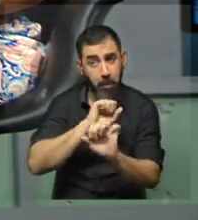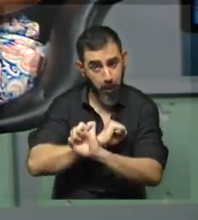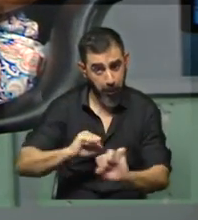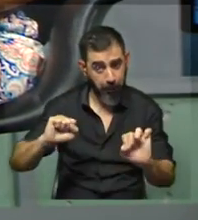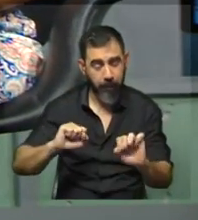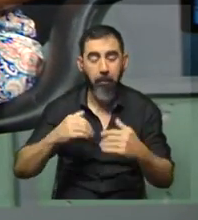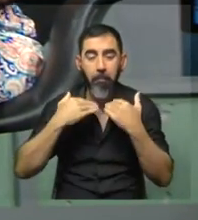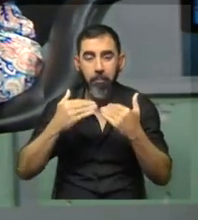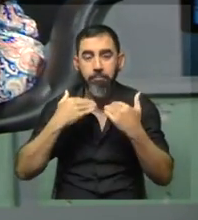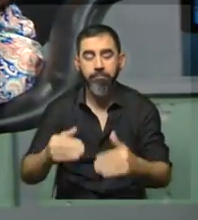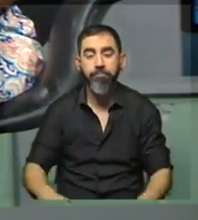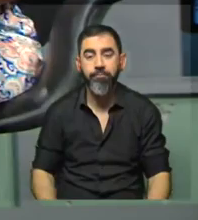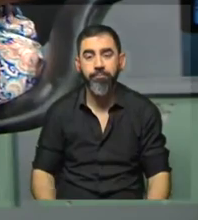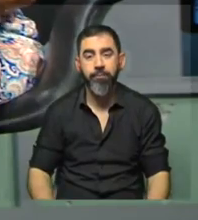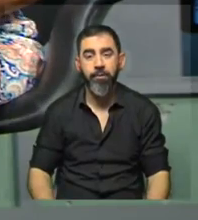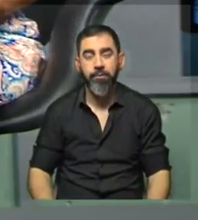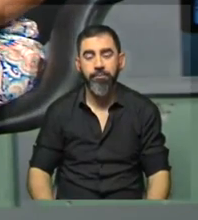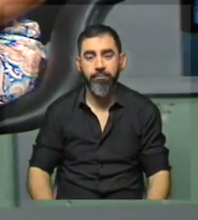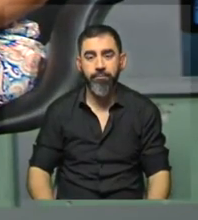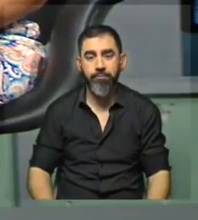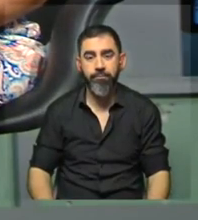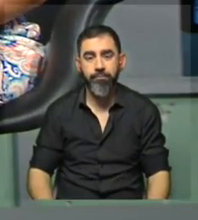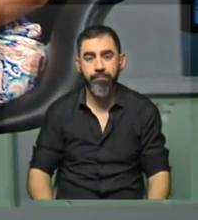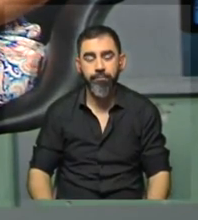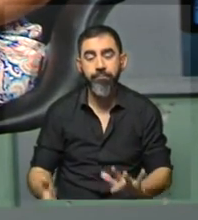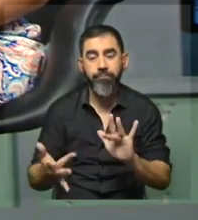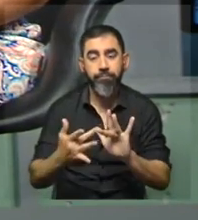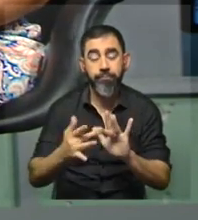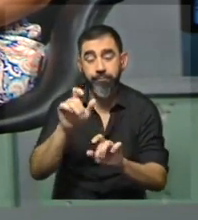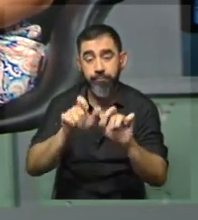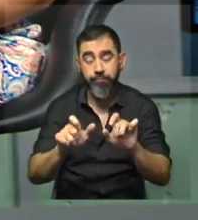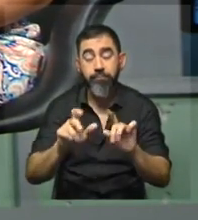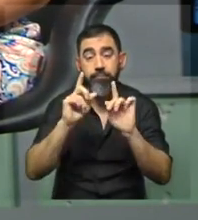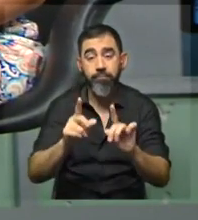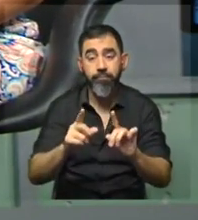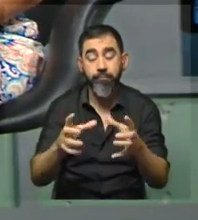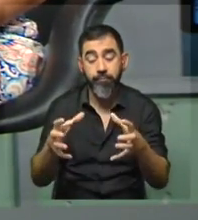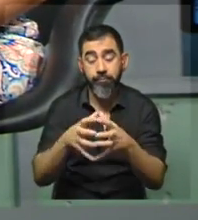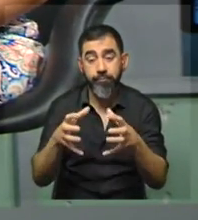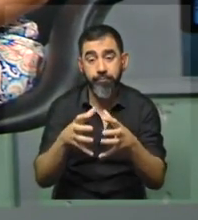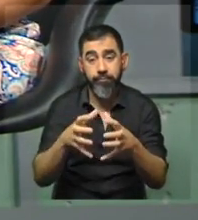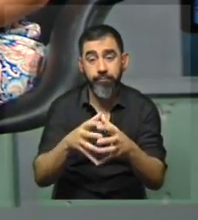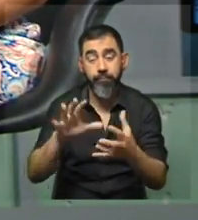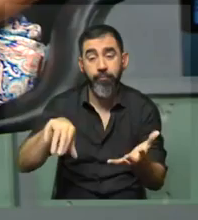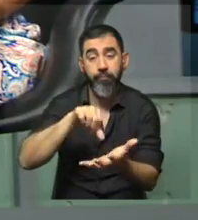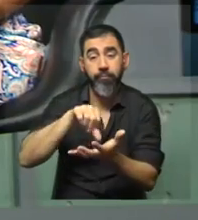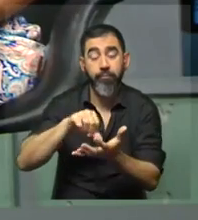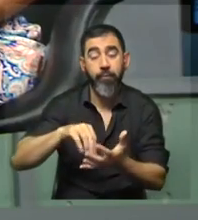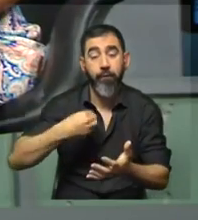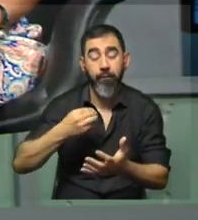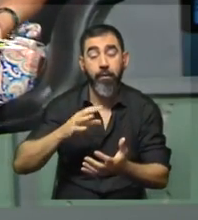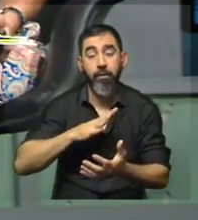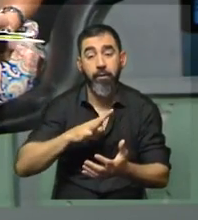pero más perfecto allá de esta comunión que tenemos con ustedes, como cada semana, todo el equipo de Ciudad Viva ha